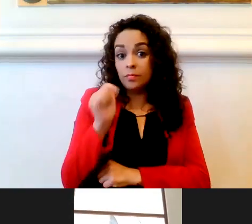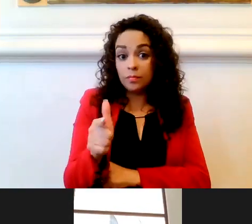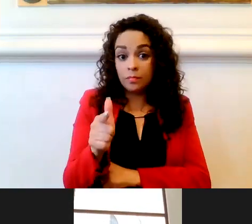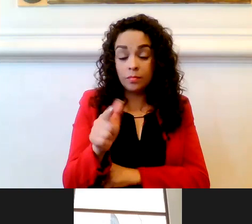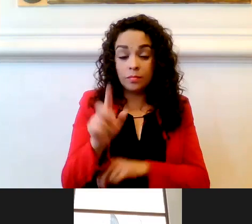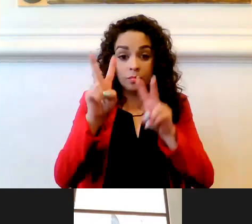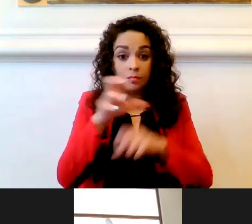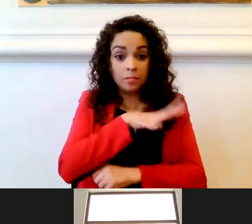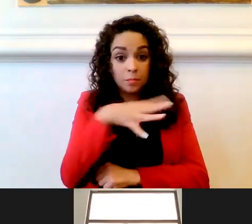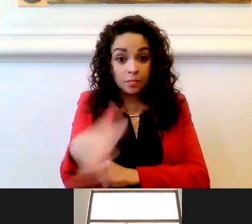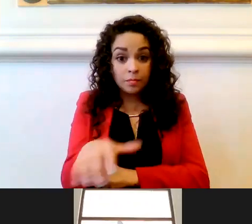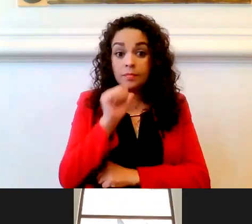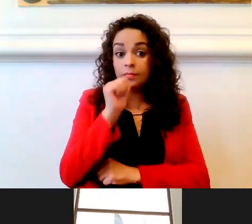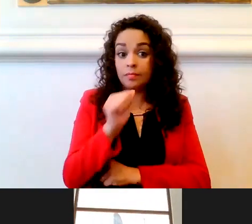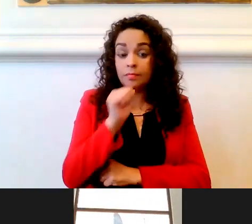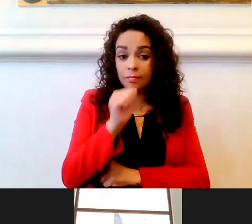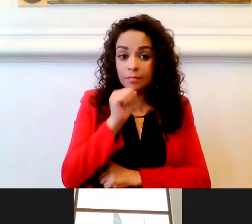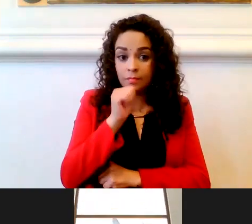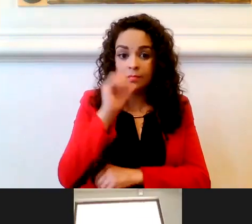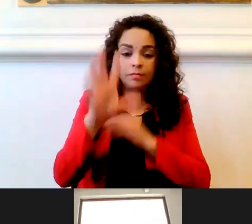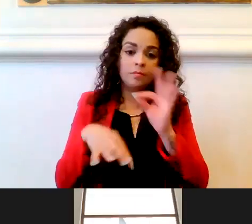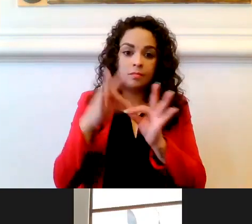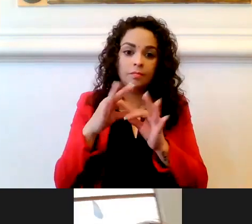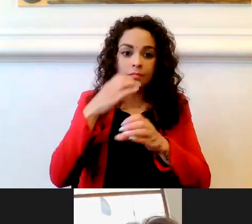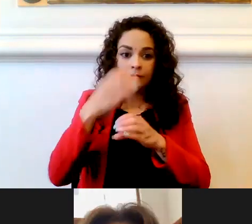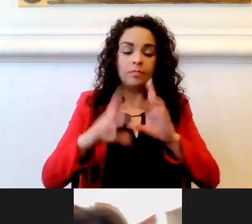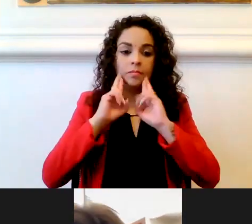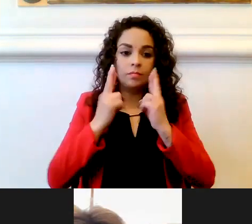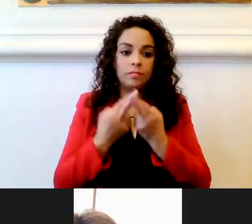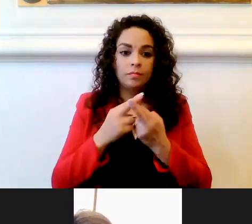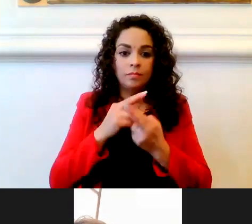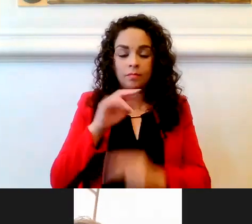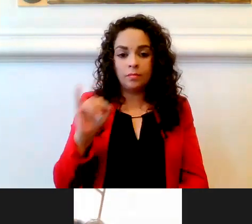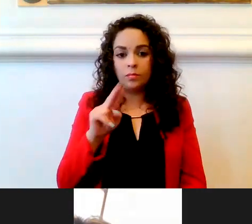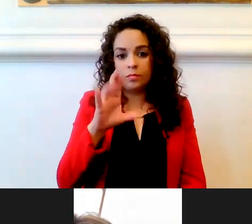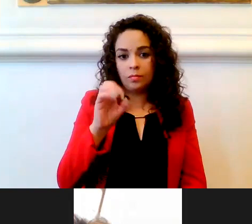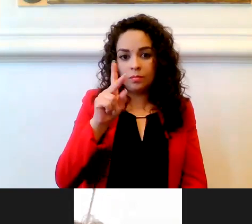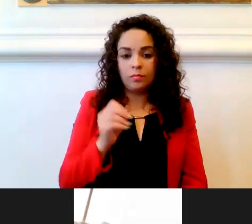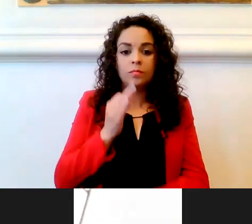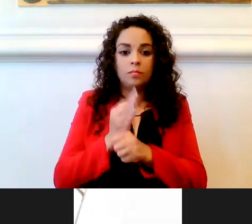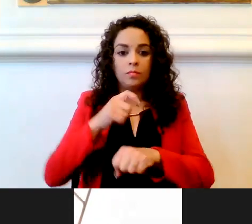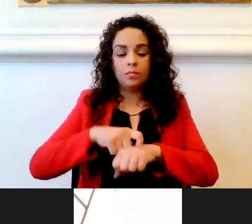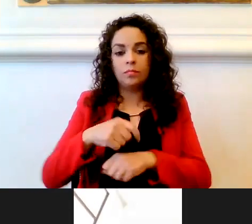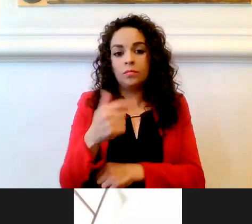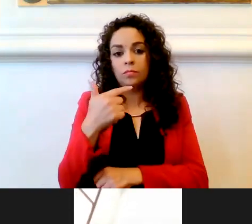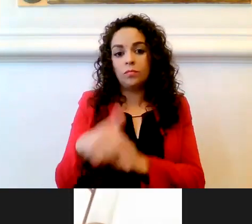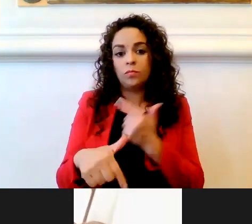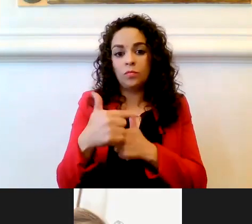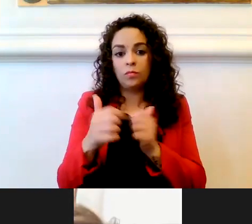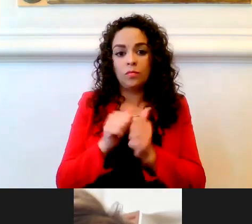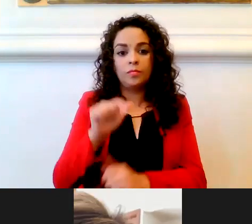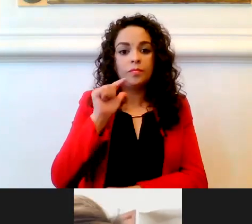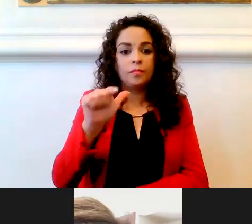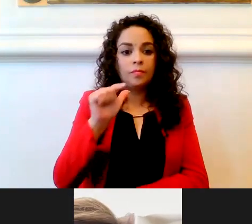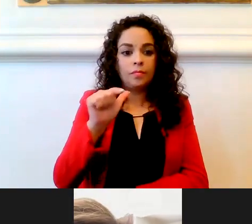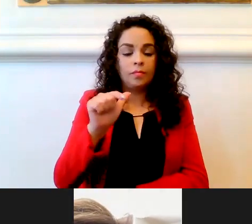No habiendo más temas a incluir, damos por concluida la sesión, siendo las 12 horas con 17 minutos del día 18 de